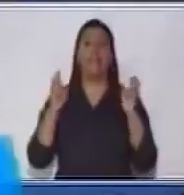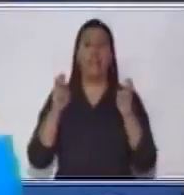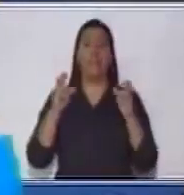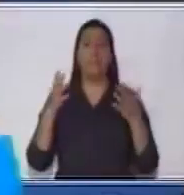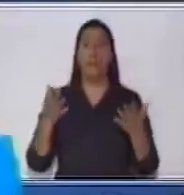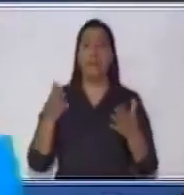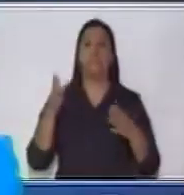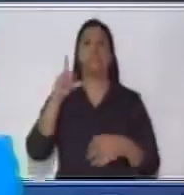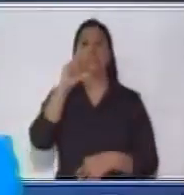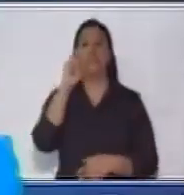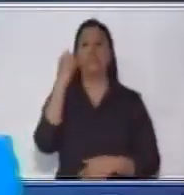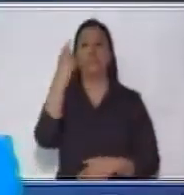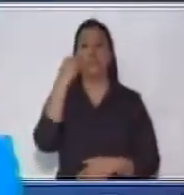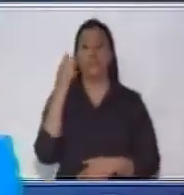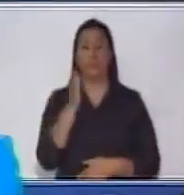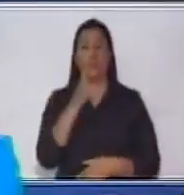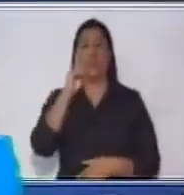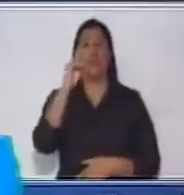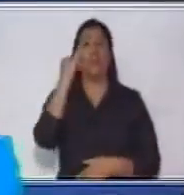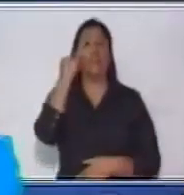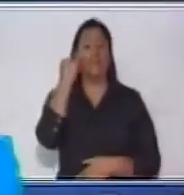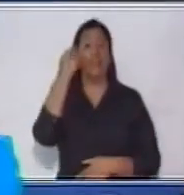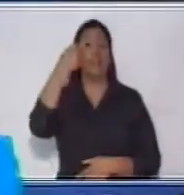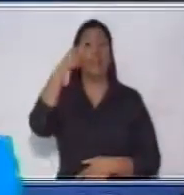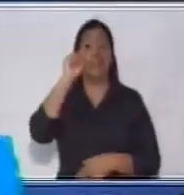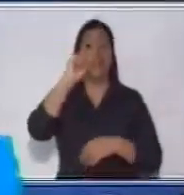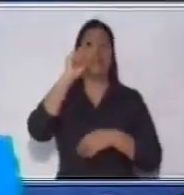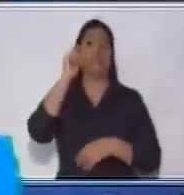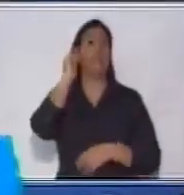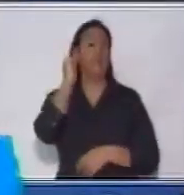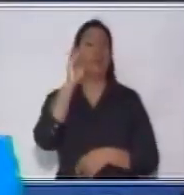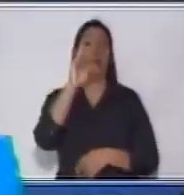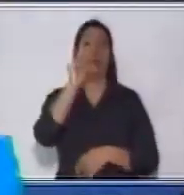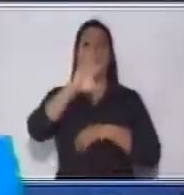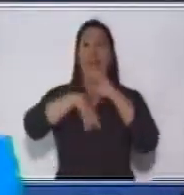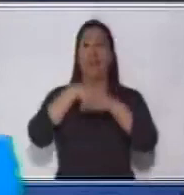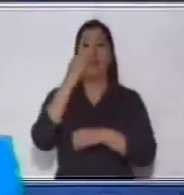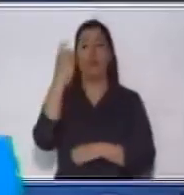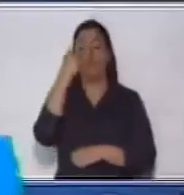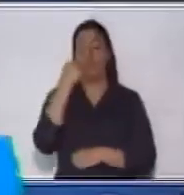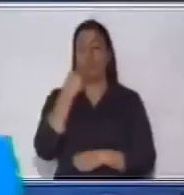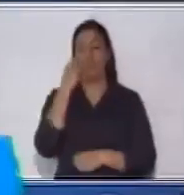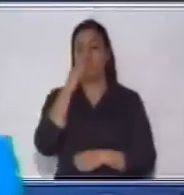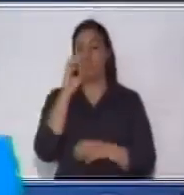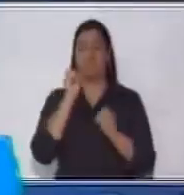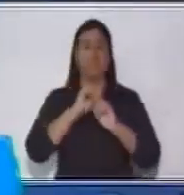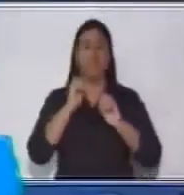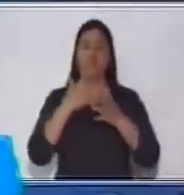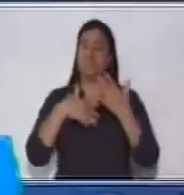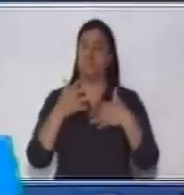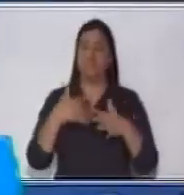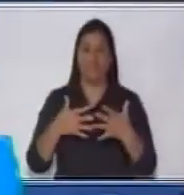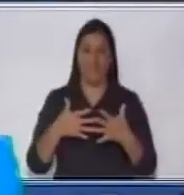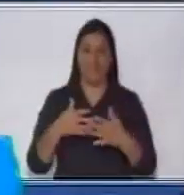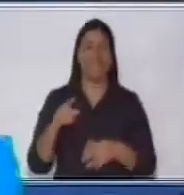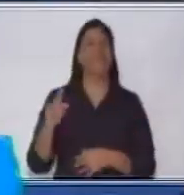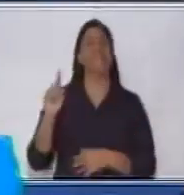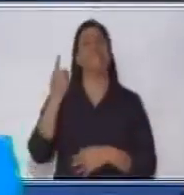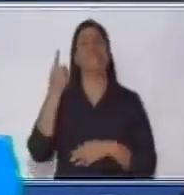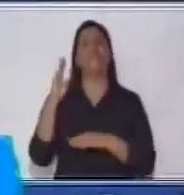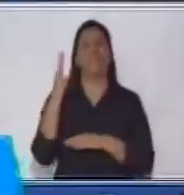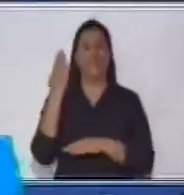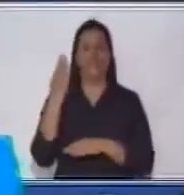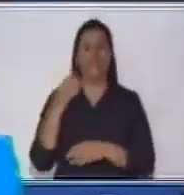dígrafos del área de comunicación y lenguaje para primero básico. Si en casa hay alguna persona con